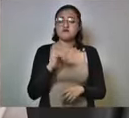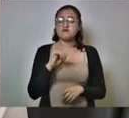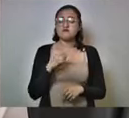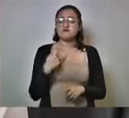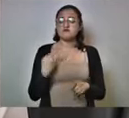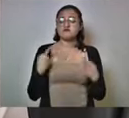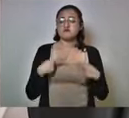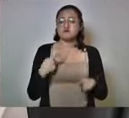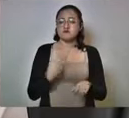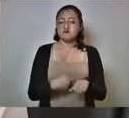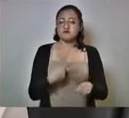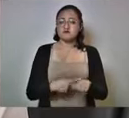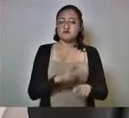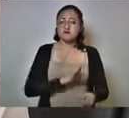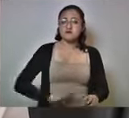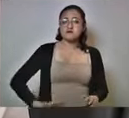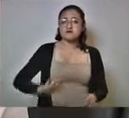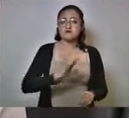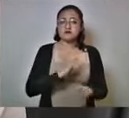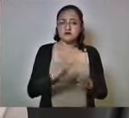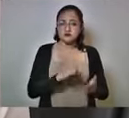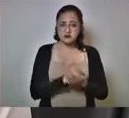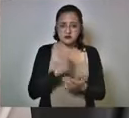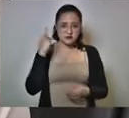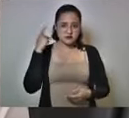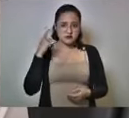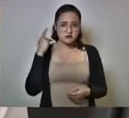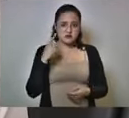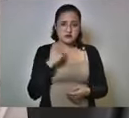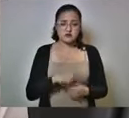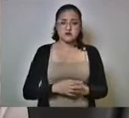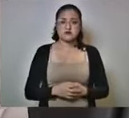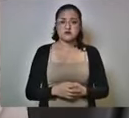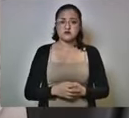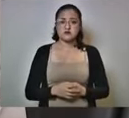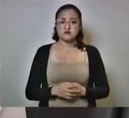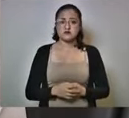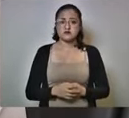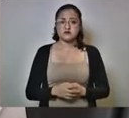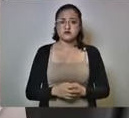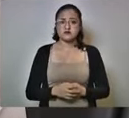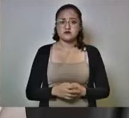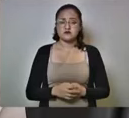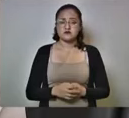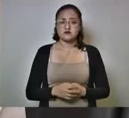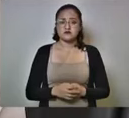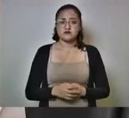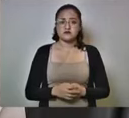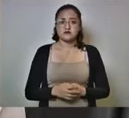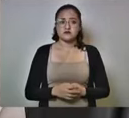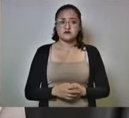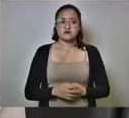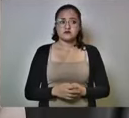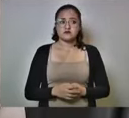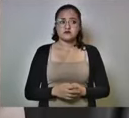en el área metropolitana de la gran capital de la ciudad de Puebla, señor.